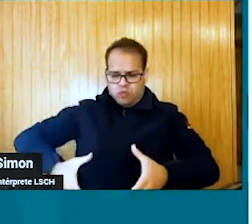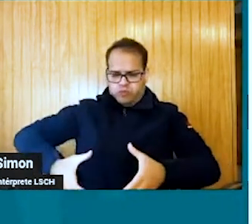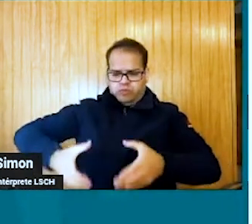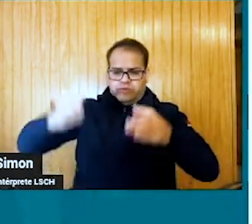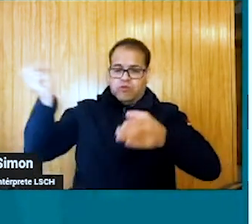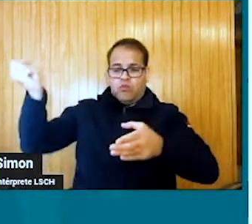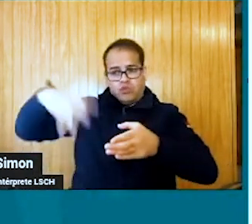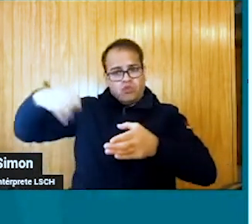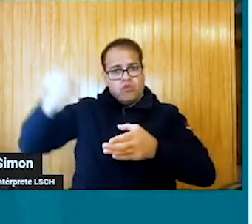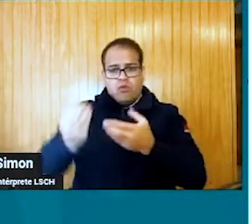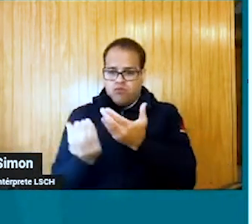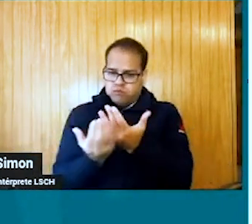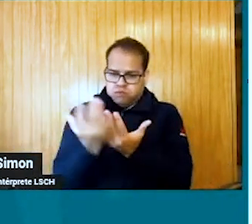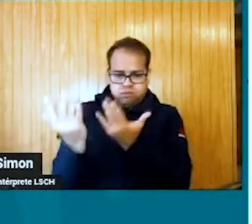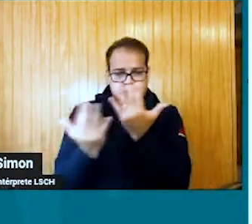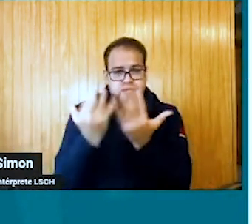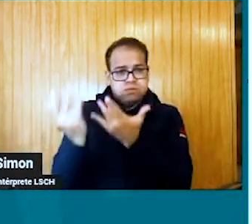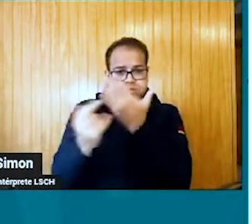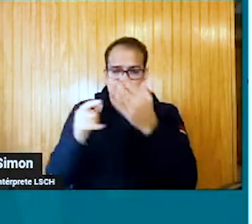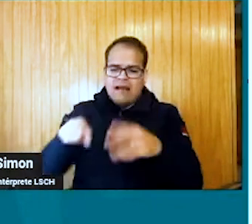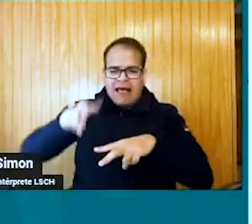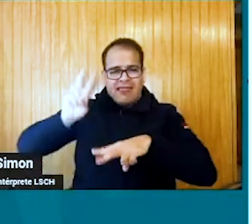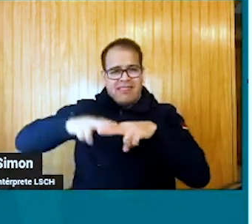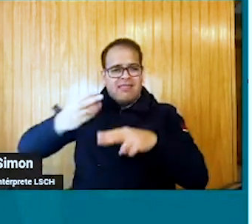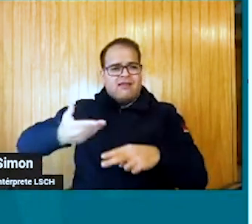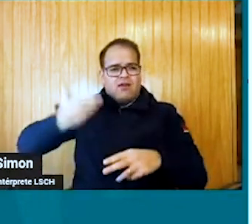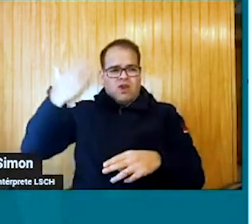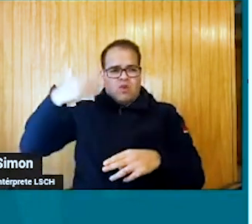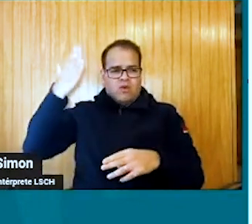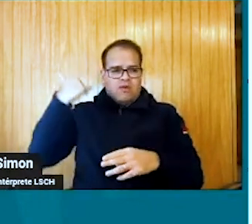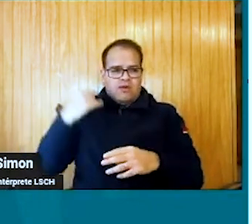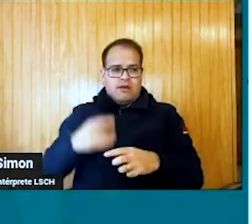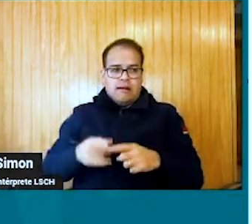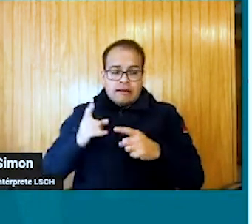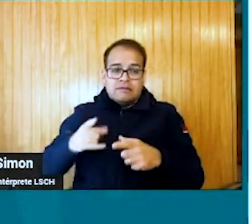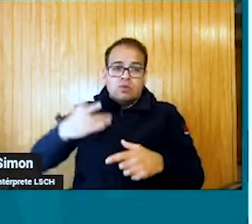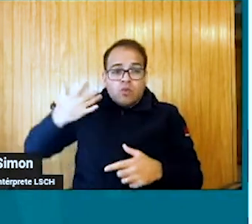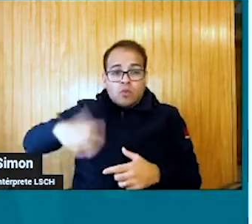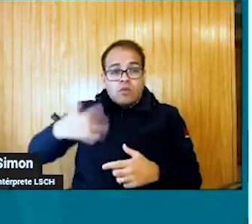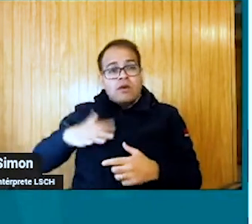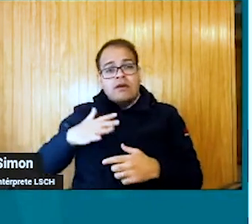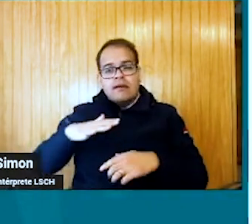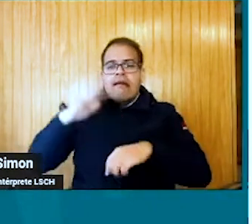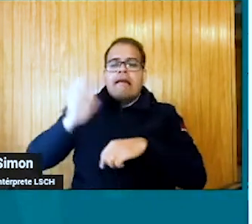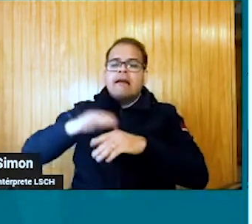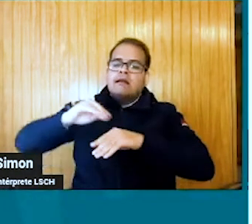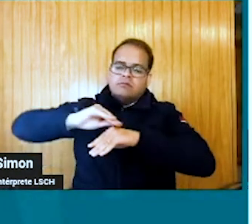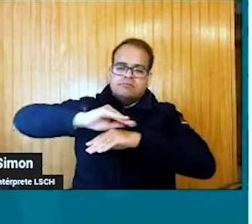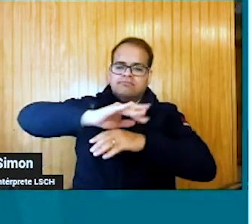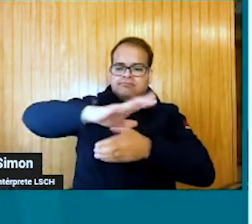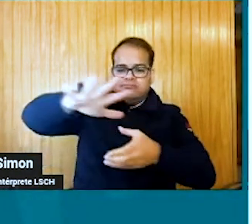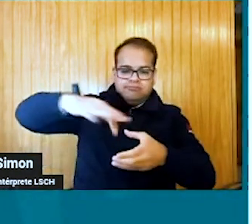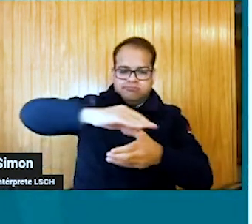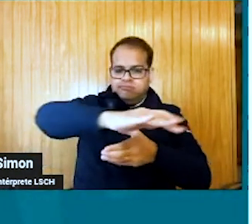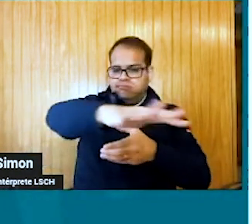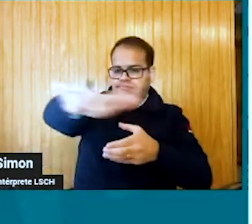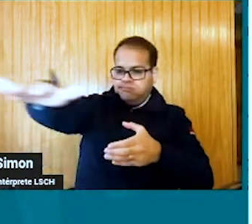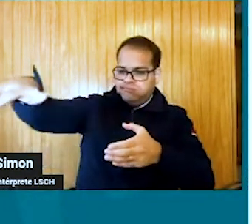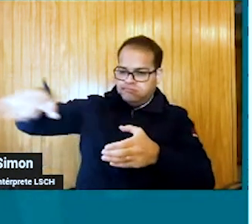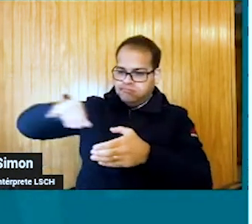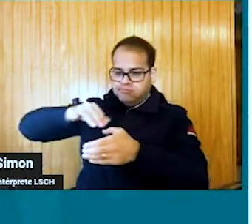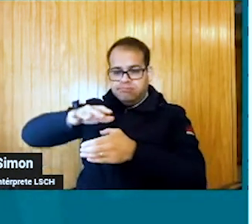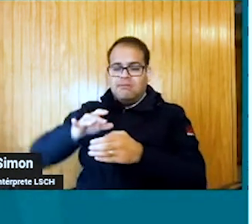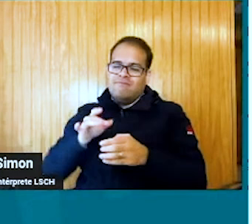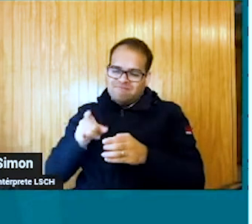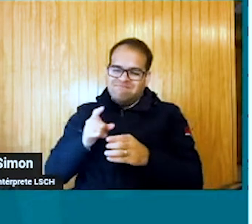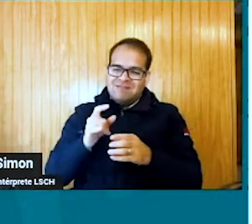quemadores. Bueno, es entregar calor mediante fuego. Son bastante